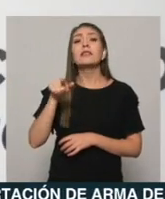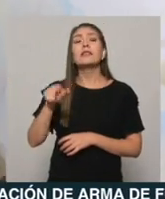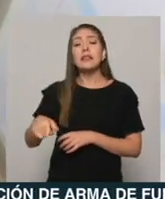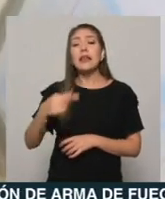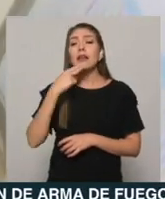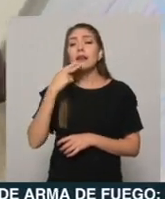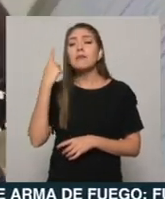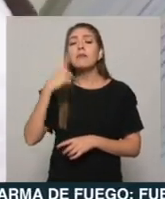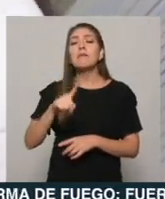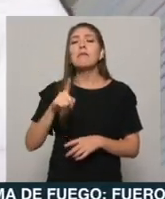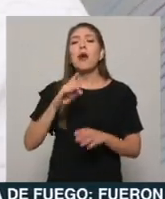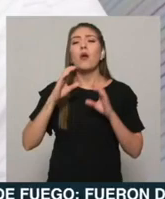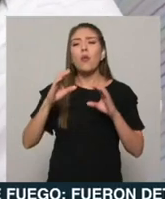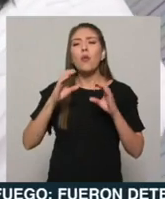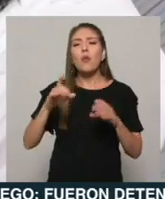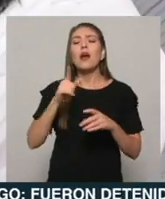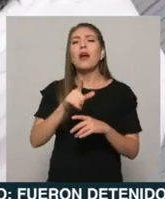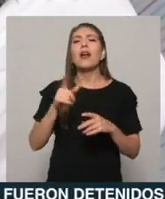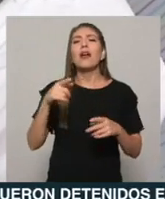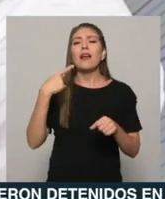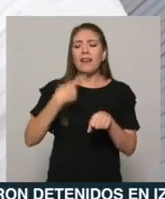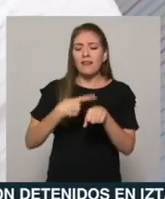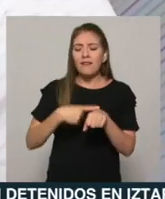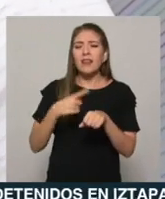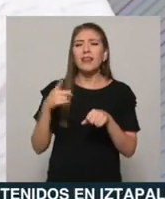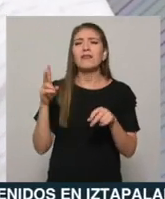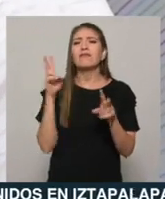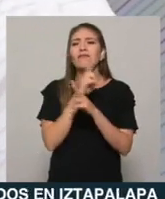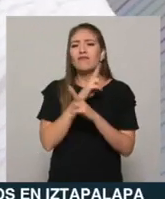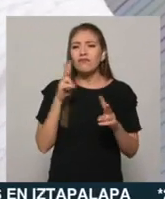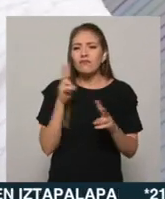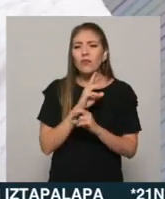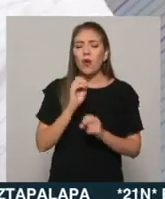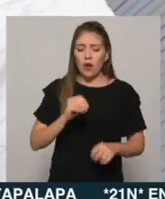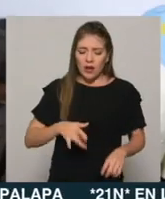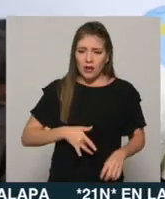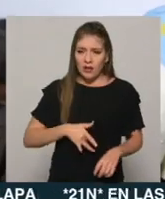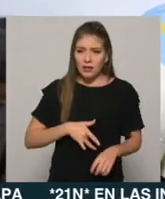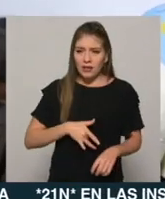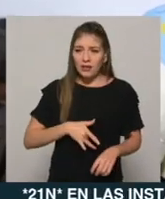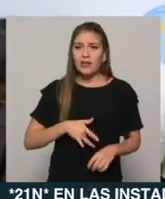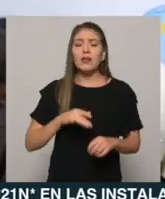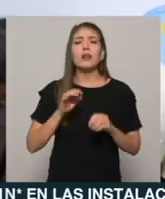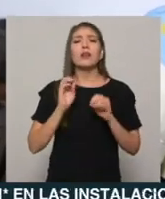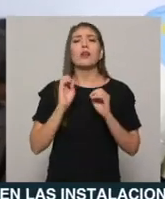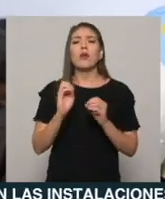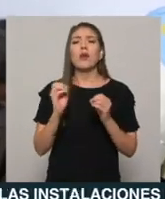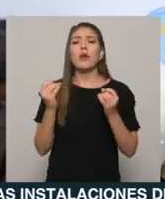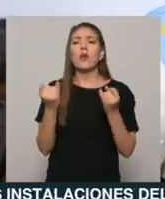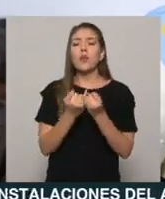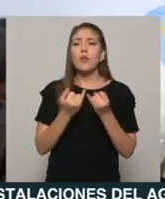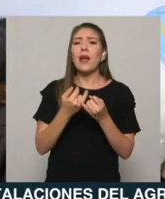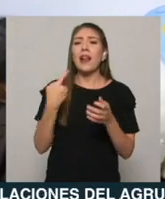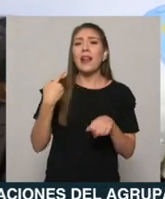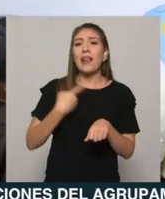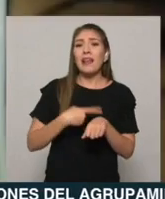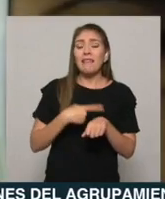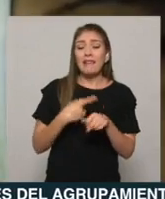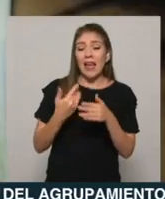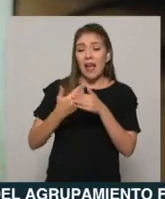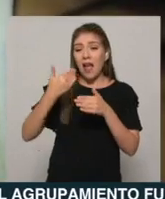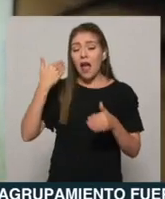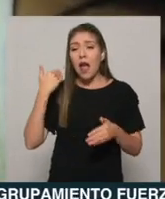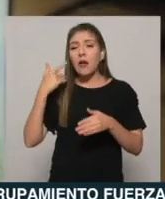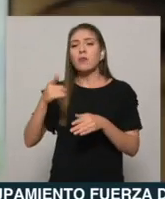de infecciones gastrointestinales principalmente y una serie de enfermedades que puede evitarse perfectamente cuando el recién